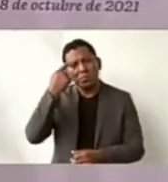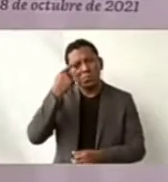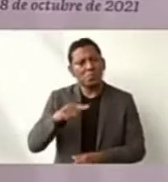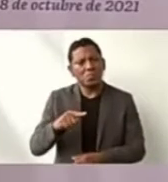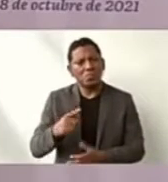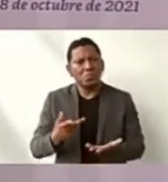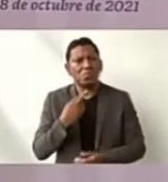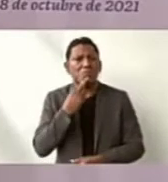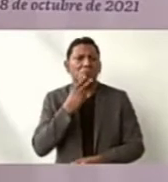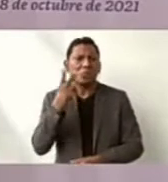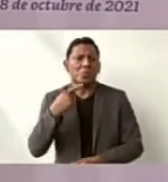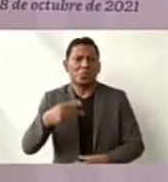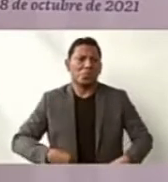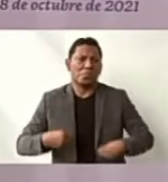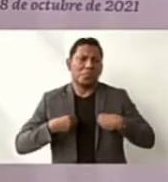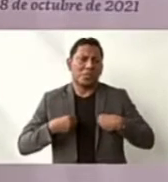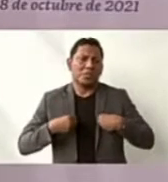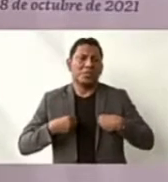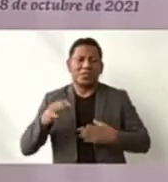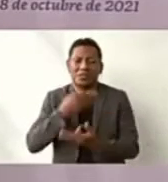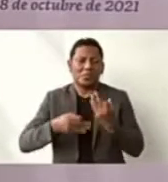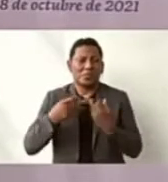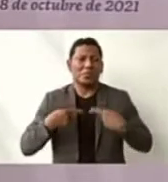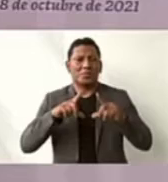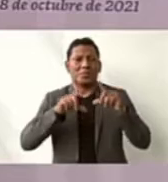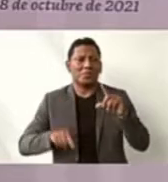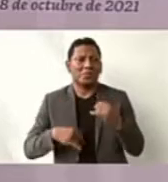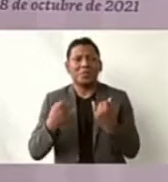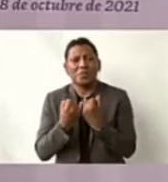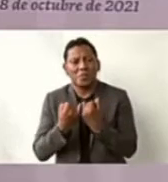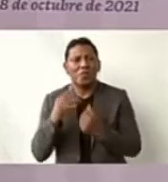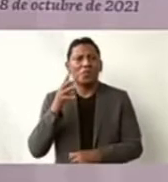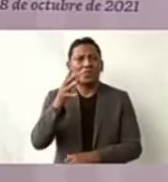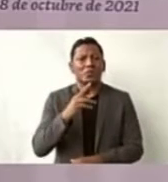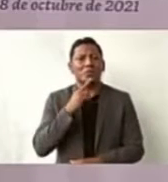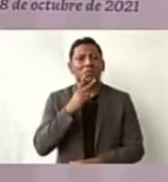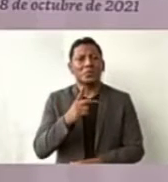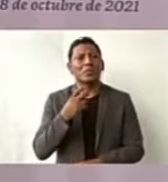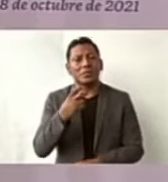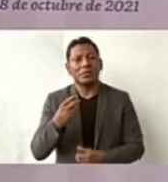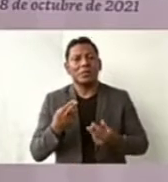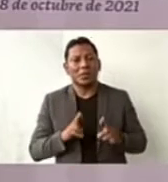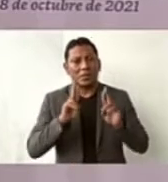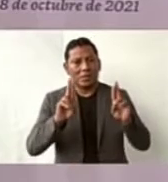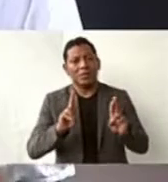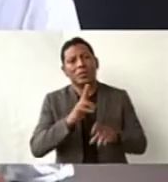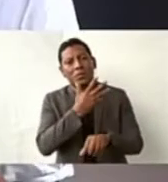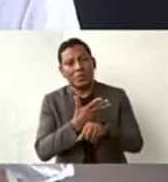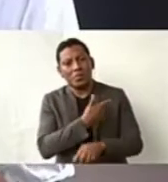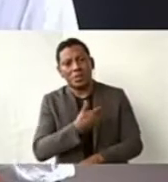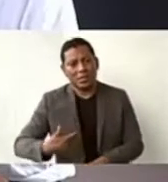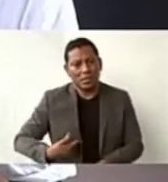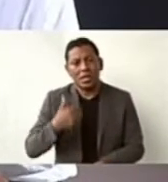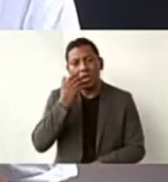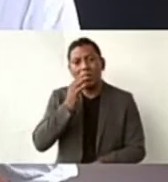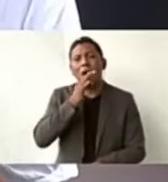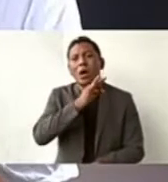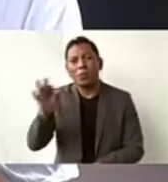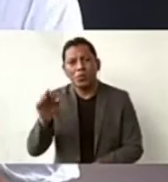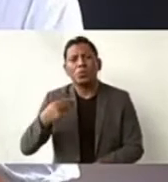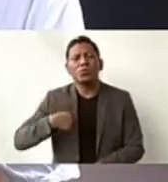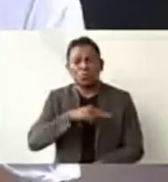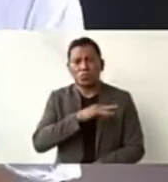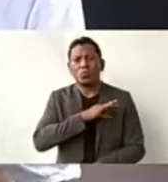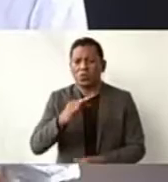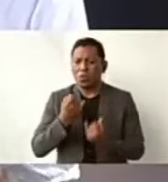mejorar la vida para todos nuestros ciudadanos para ofrecer un mejor mejor futuro así que el nombre del presidente de bailén le quiero decir que ustedes pueden contar con nosotros